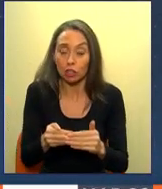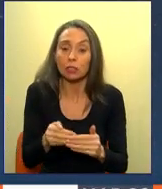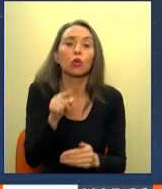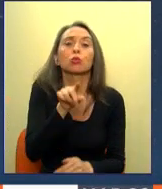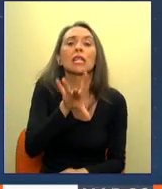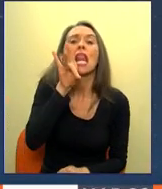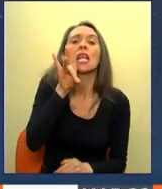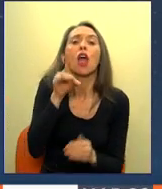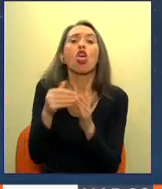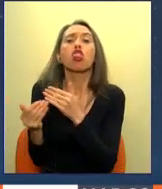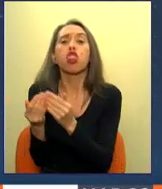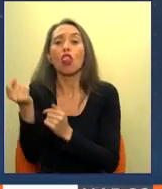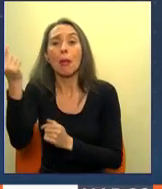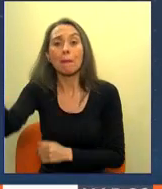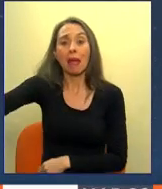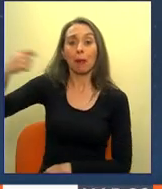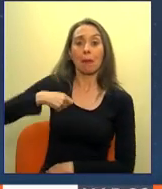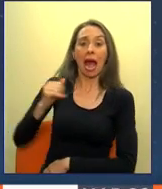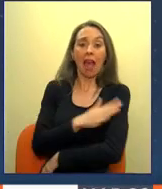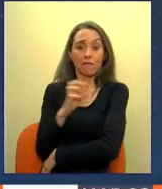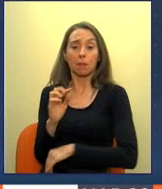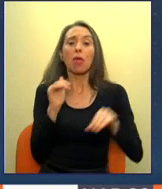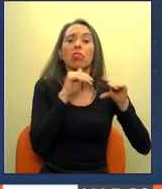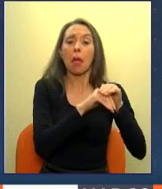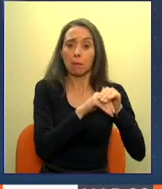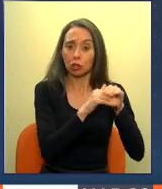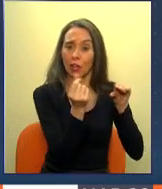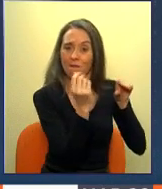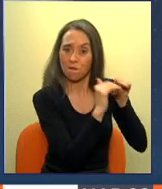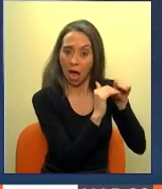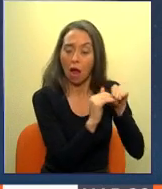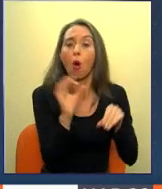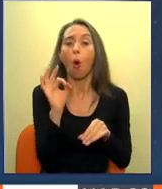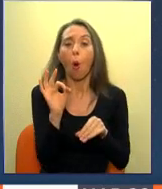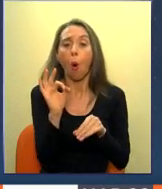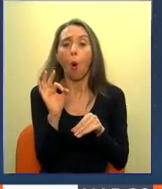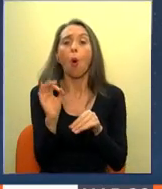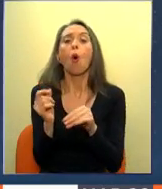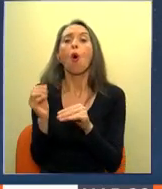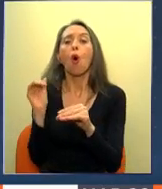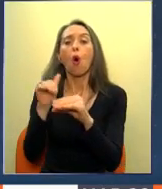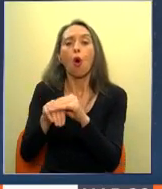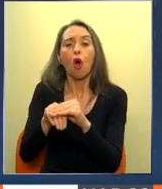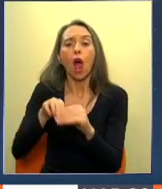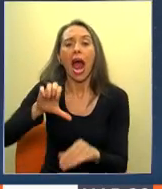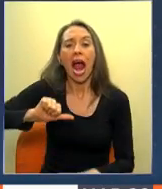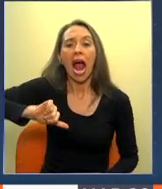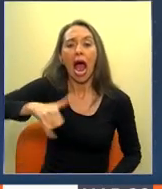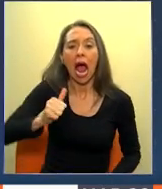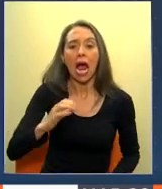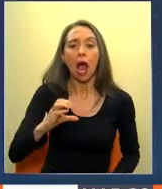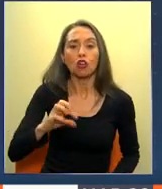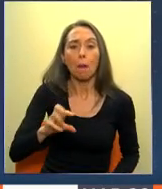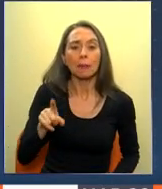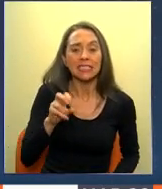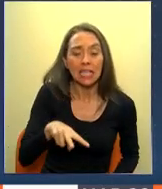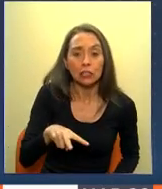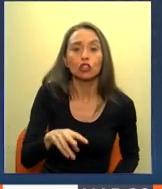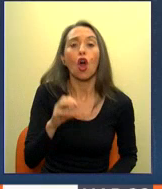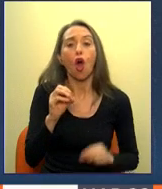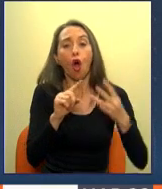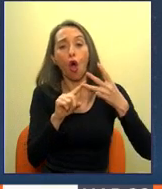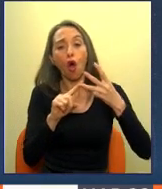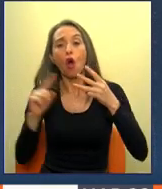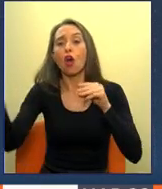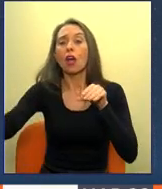le depositarán la plata. En una cuenta bancaria, en una cuenta de provisión de fondos en cajas de compensación, por una